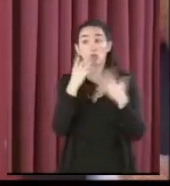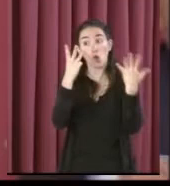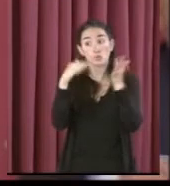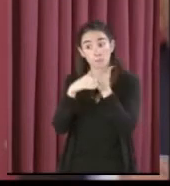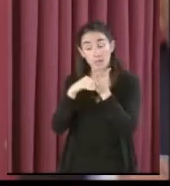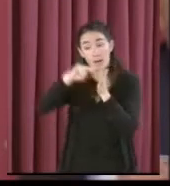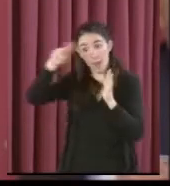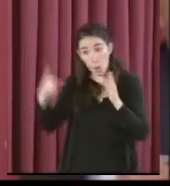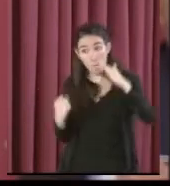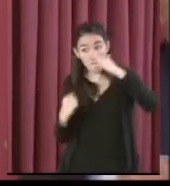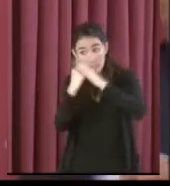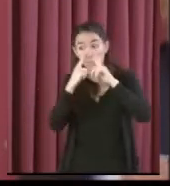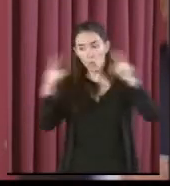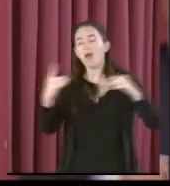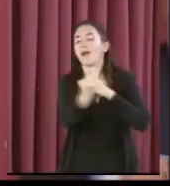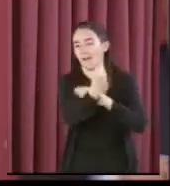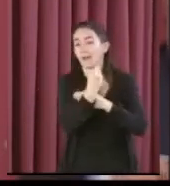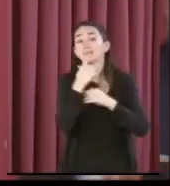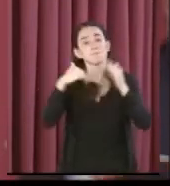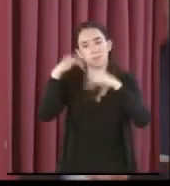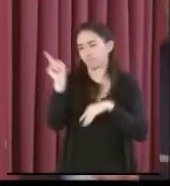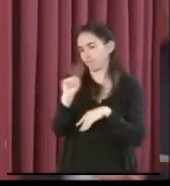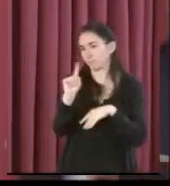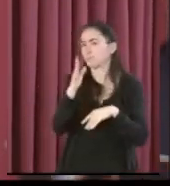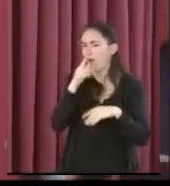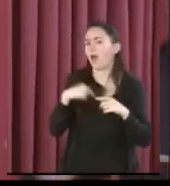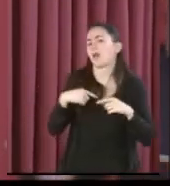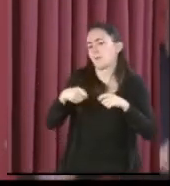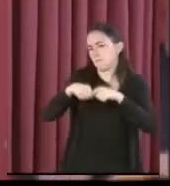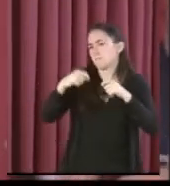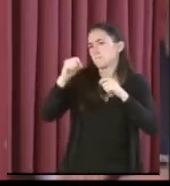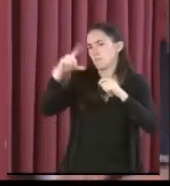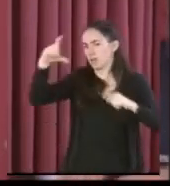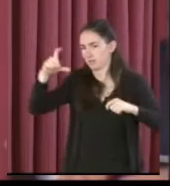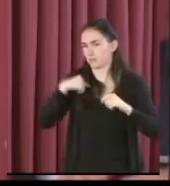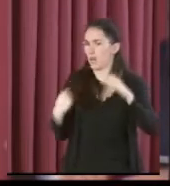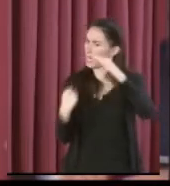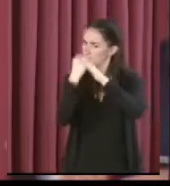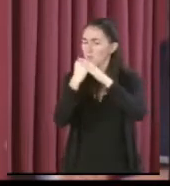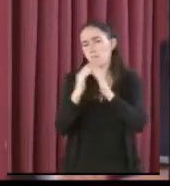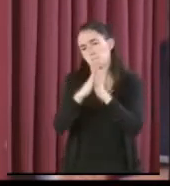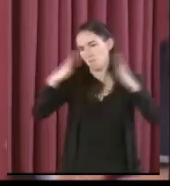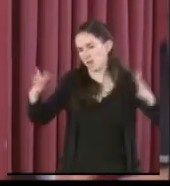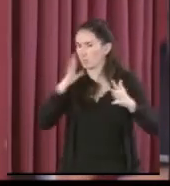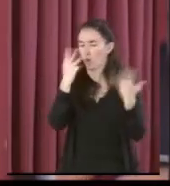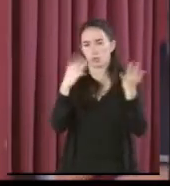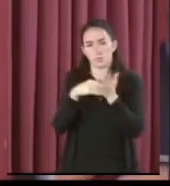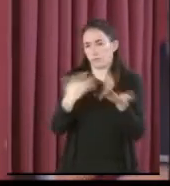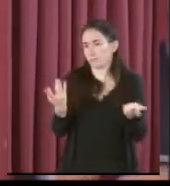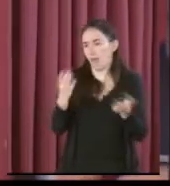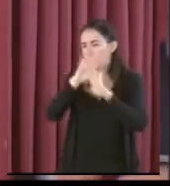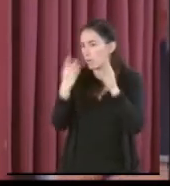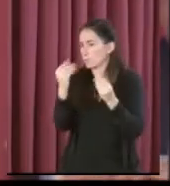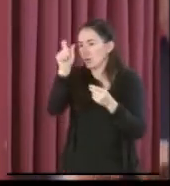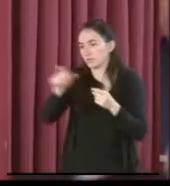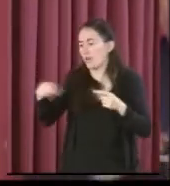ampliarse, alcanzando los 9.000 euros de renta per cápita, con el objetivo de incorporar a esta línea de ayudas a tantas familias de clase